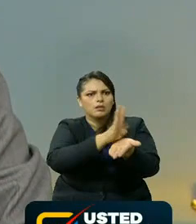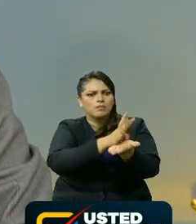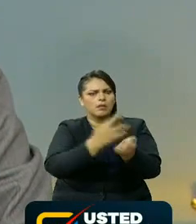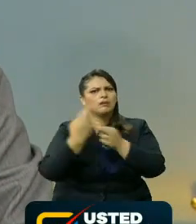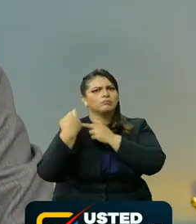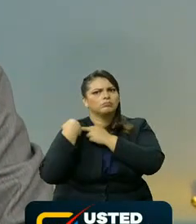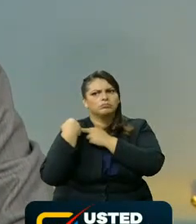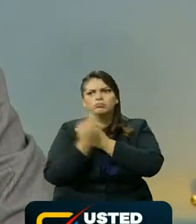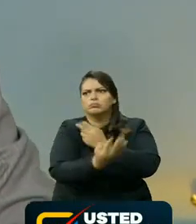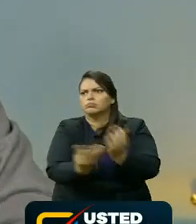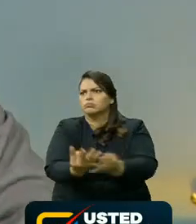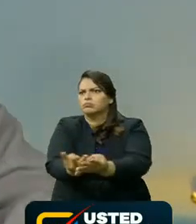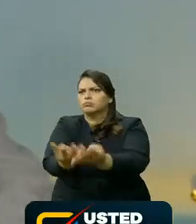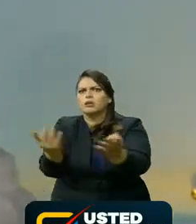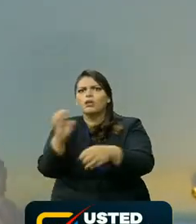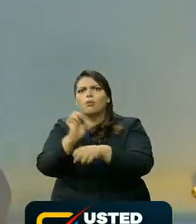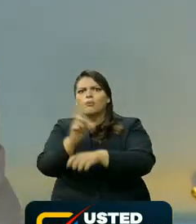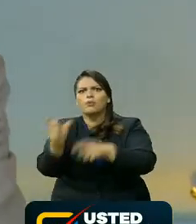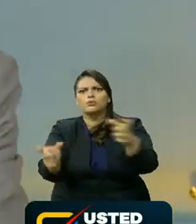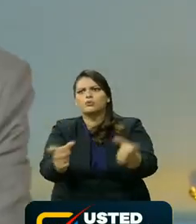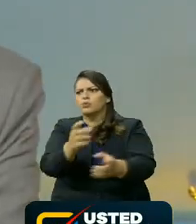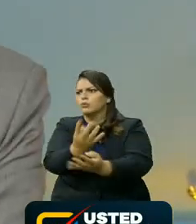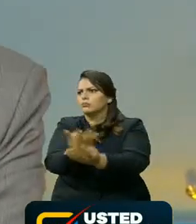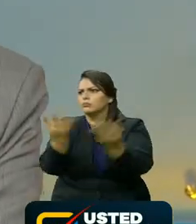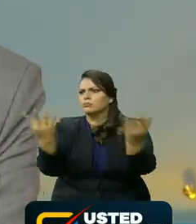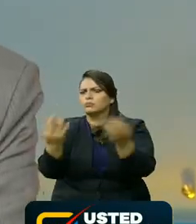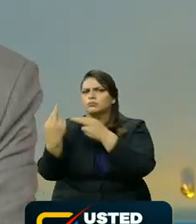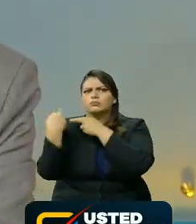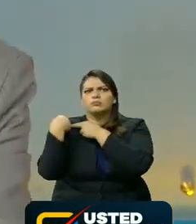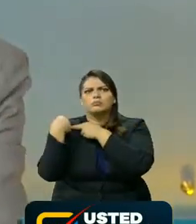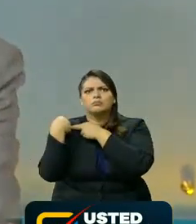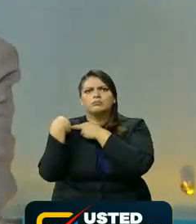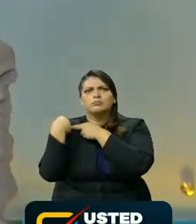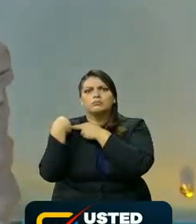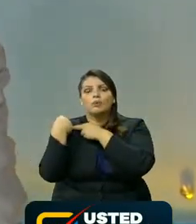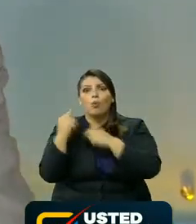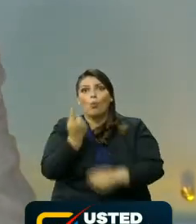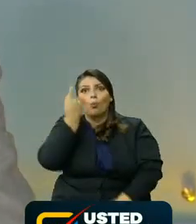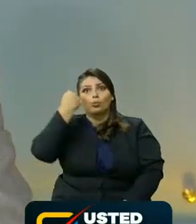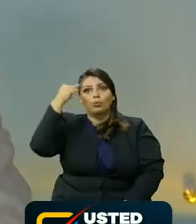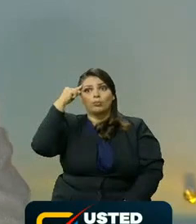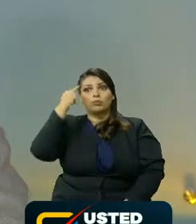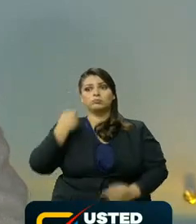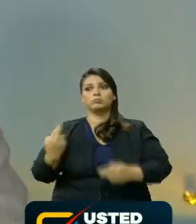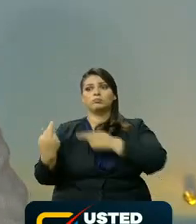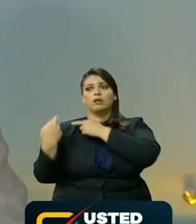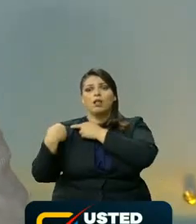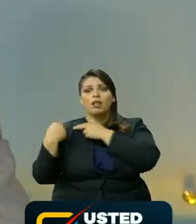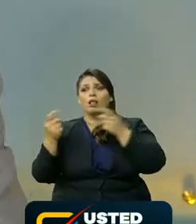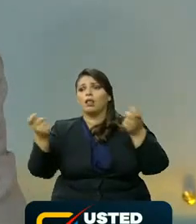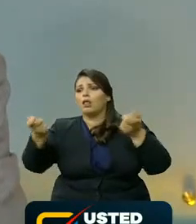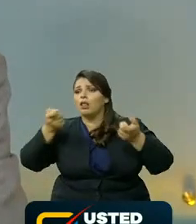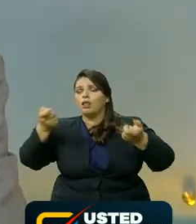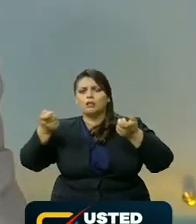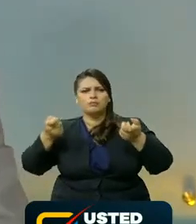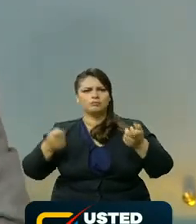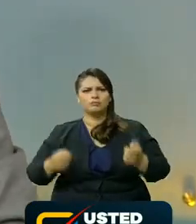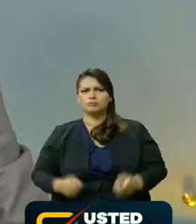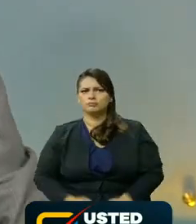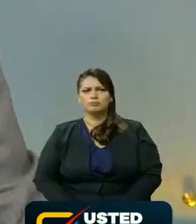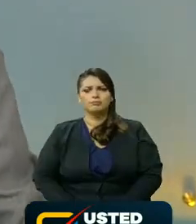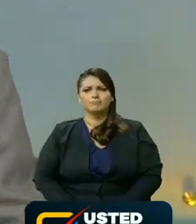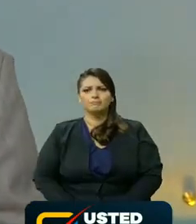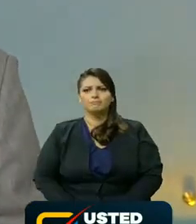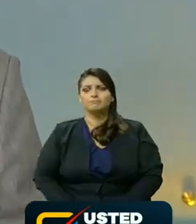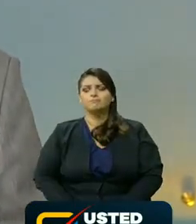gran equivocación. Hay que mirar lo que está pasando en el mundo. Nosotros no podemos seguir mirando al Ecuador solamente hasta el techo de las que. Hay que mirar lo que está